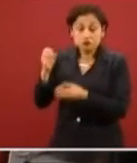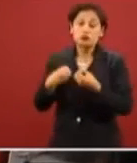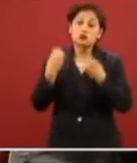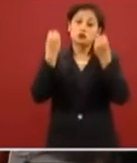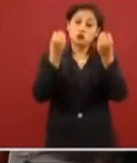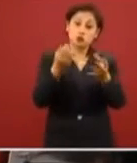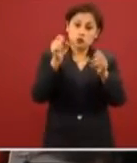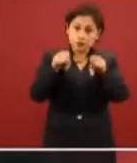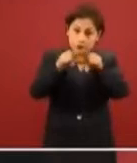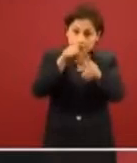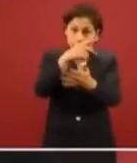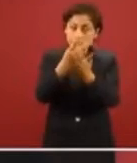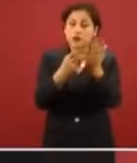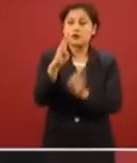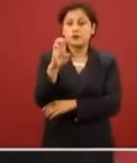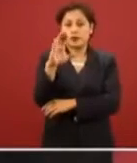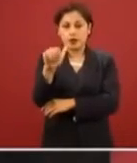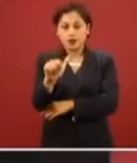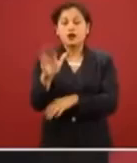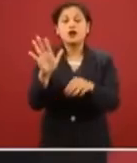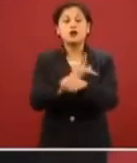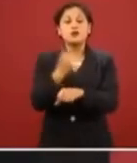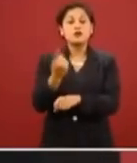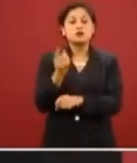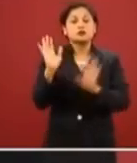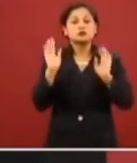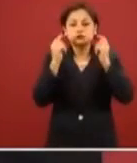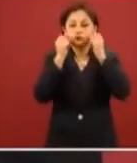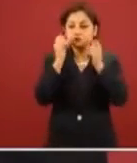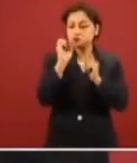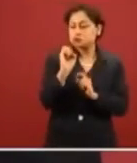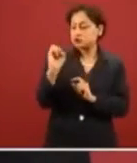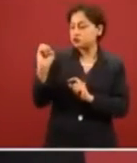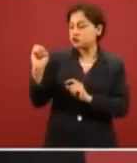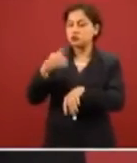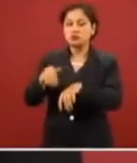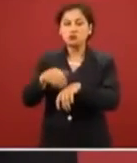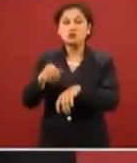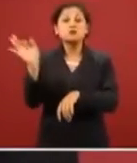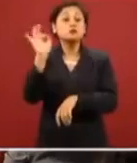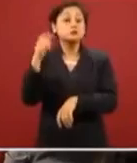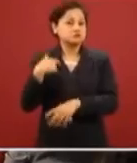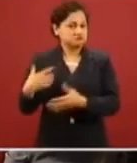porque aunque son puros ceros, en una de esas me saco la lotería.